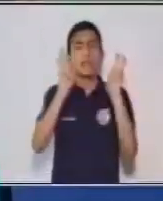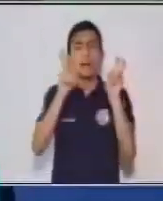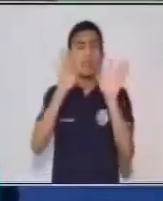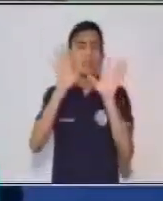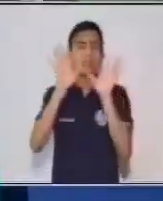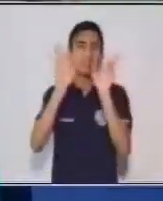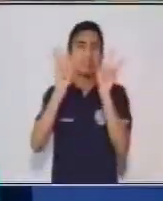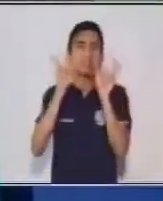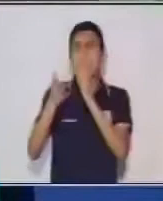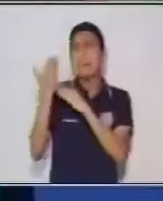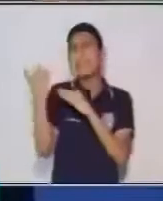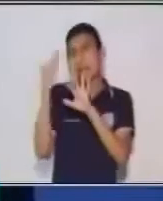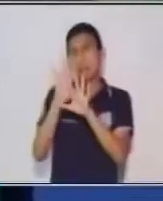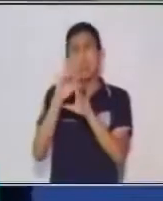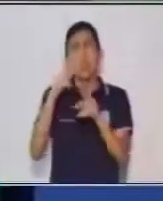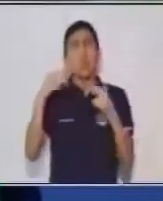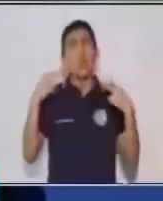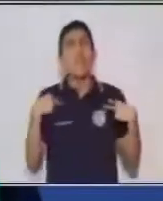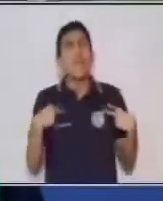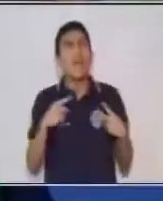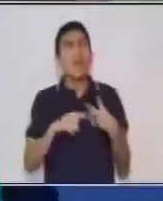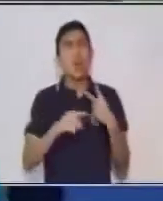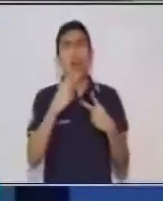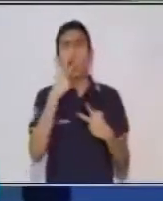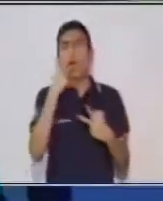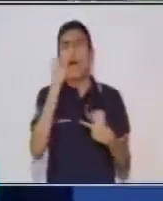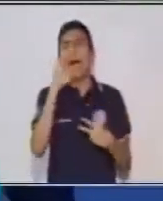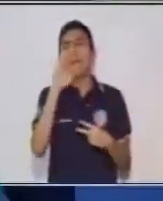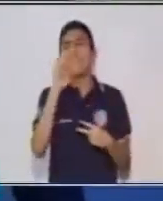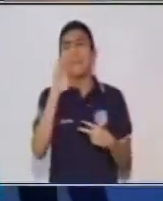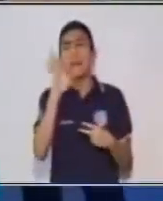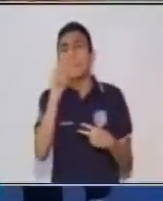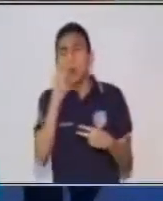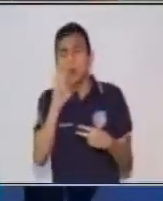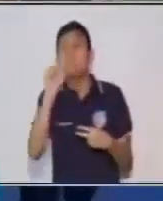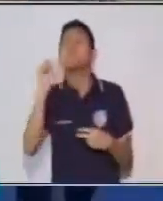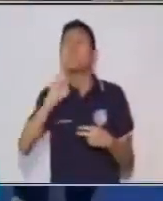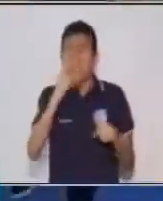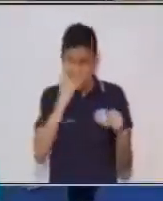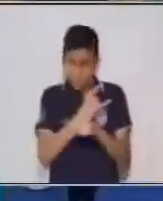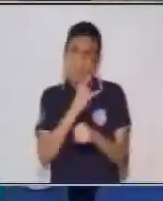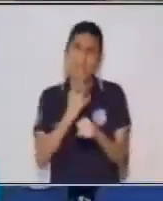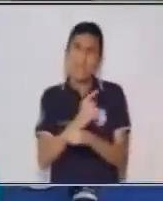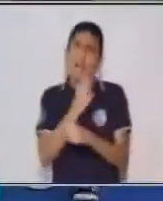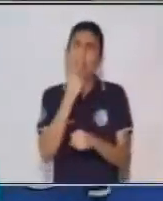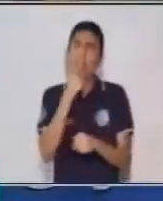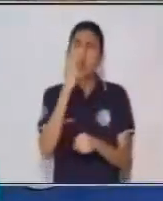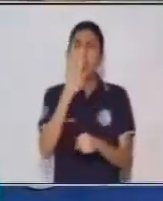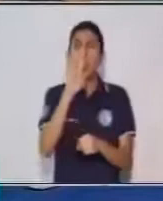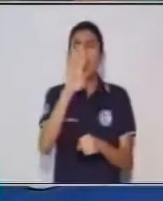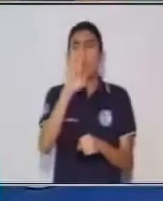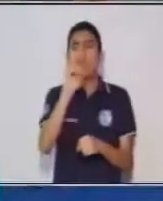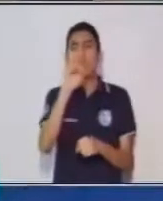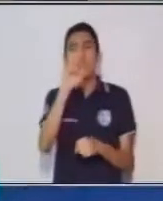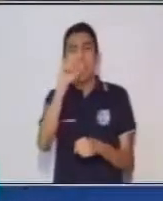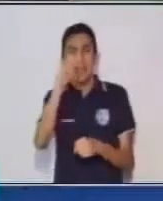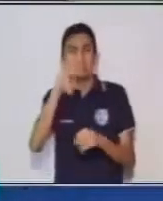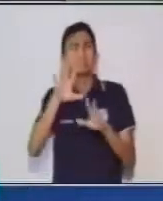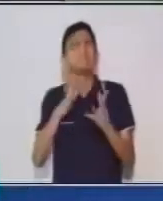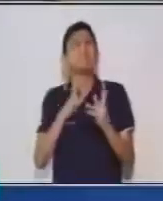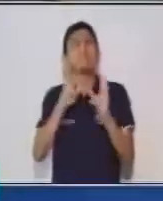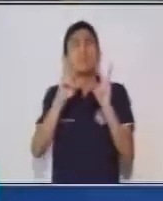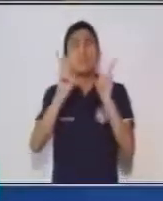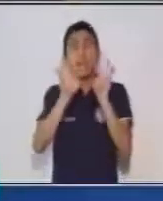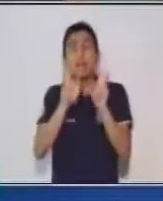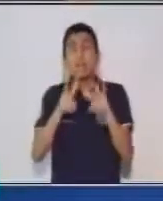veces utilizamos, hubieron, habemos? Aquí sí se utiliza hubieron, porque lo estamos conjugando para crear